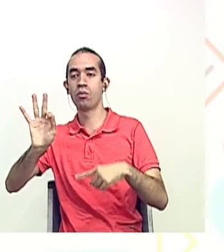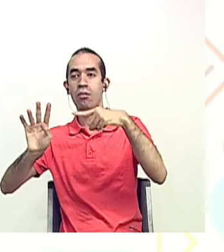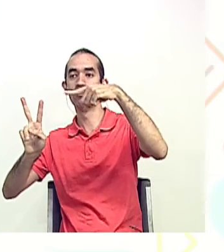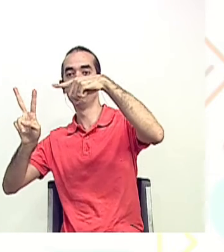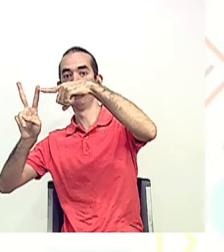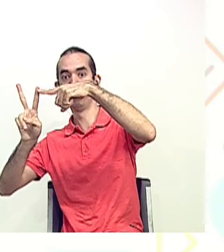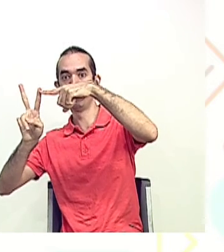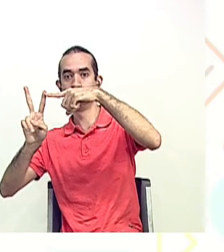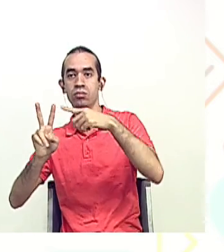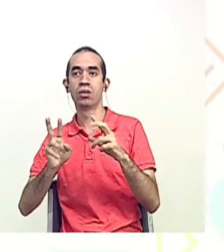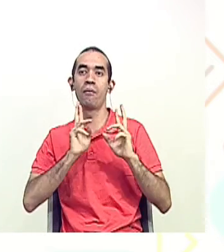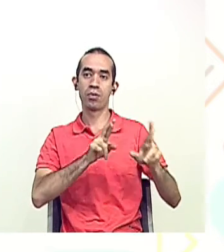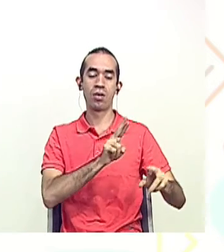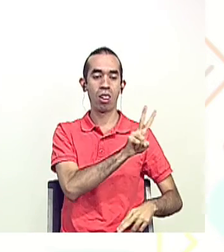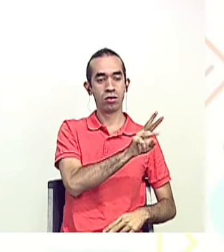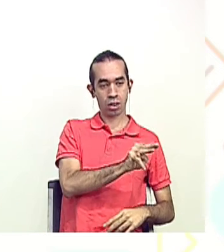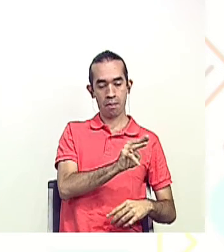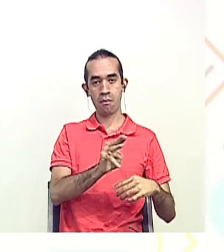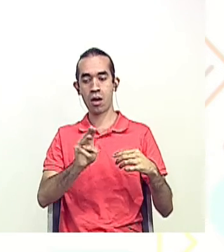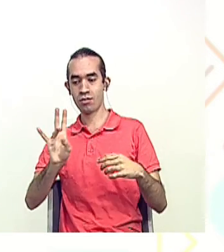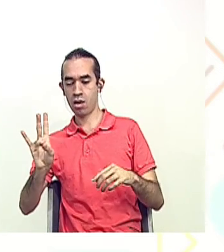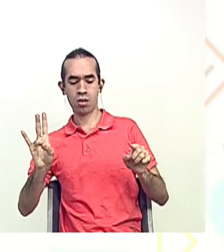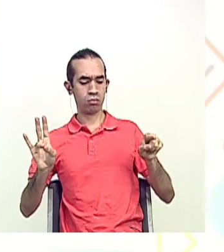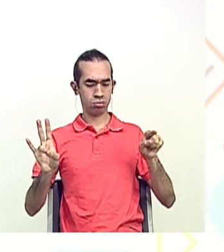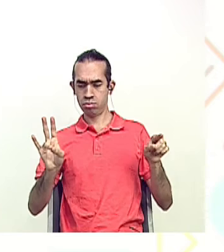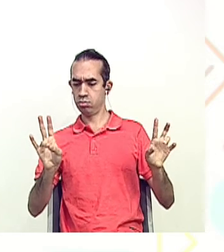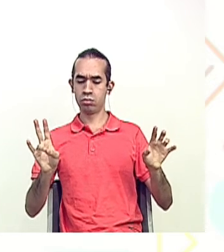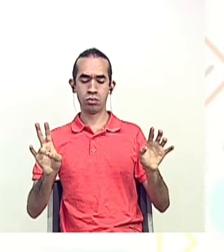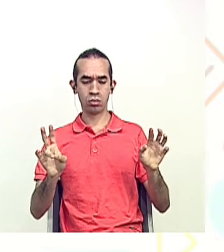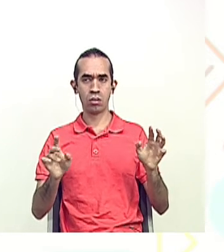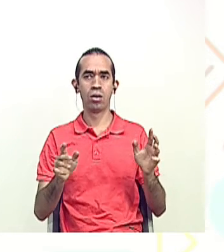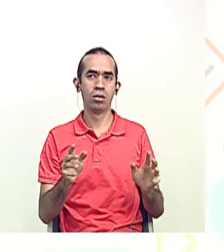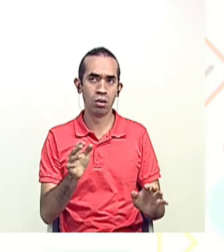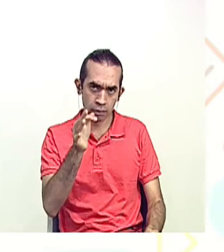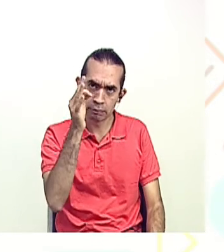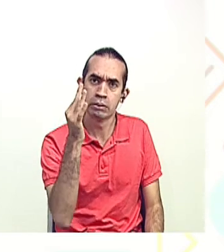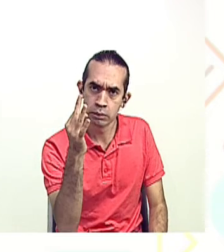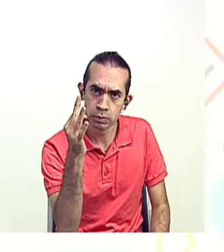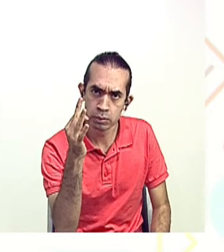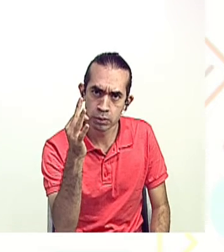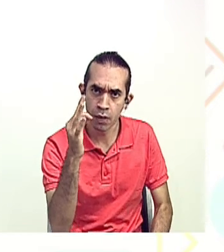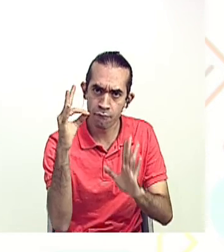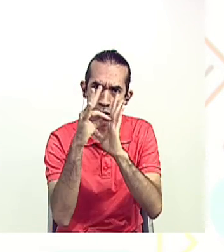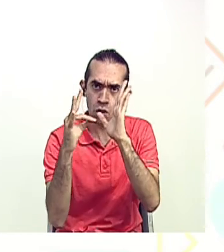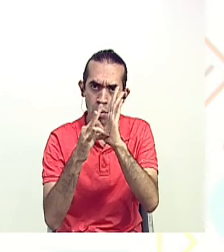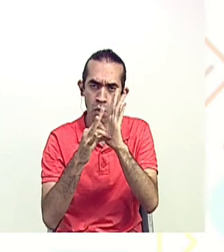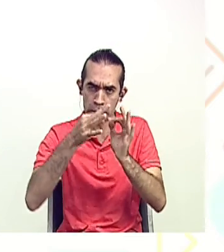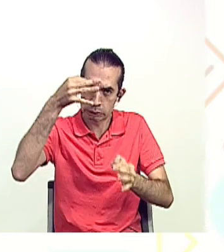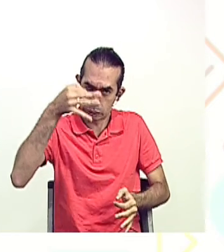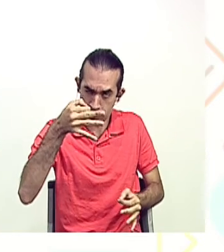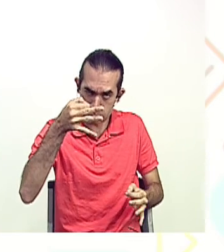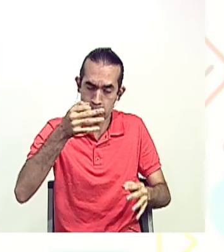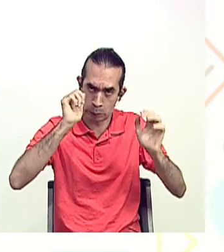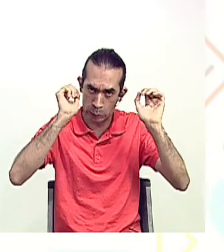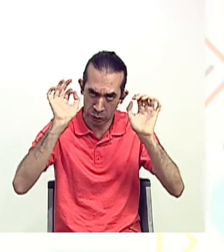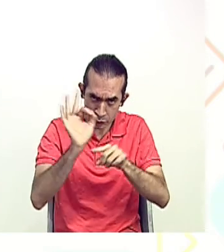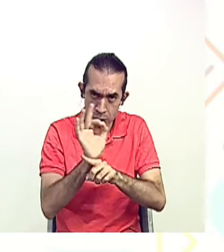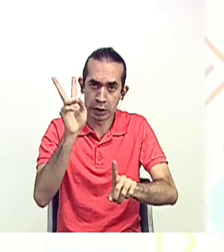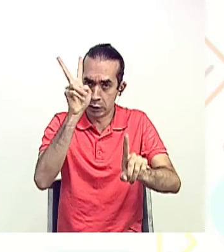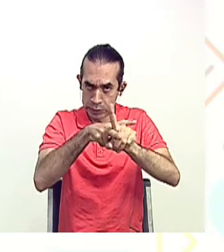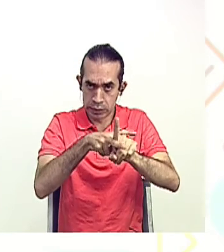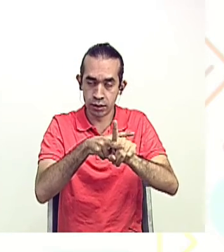obtenemos 2m y 7. ¿Cómo verificamos que es una fórmula notable? Multiplicando